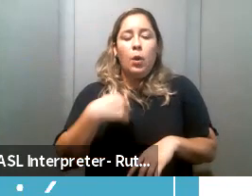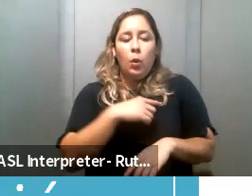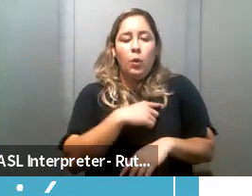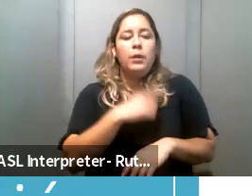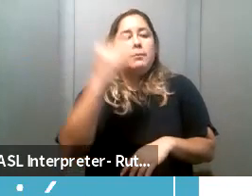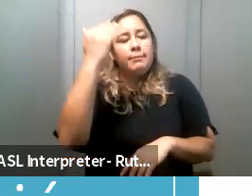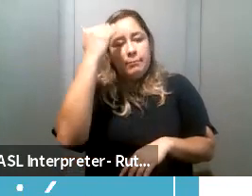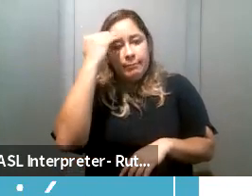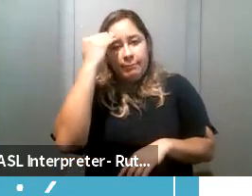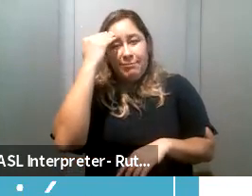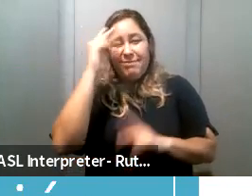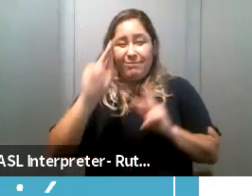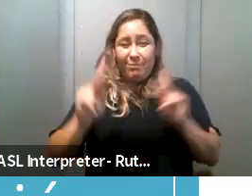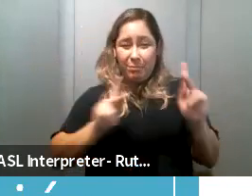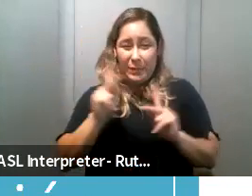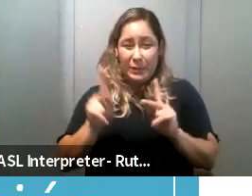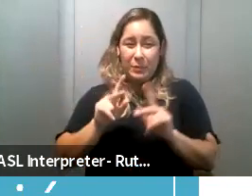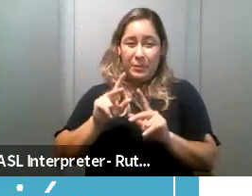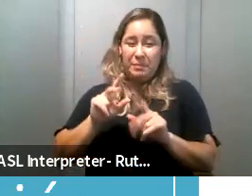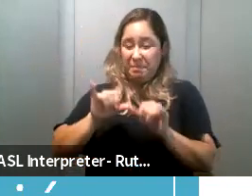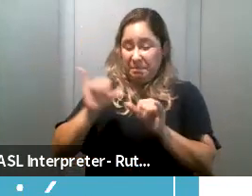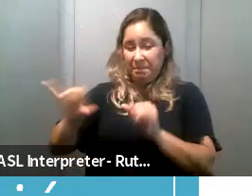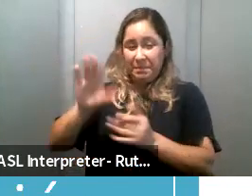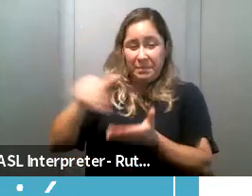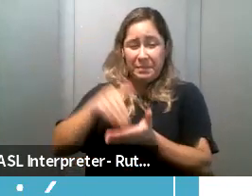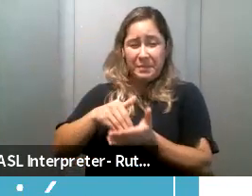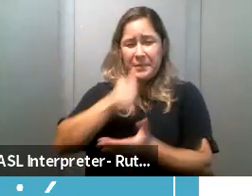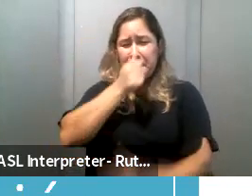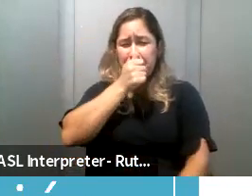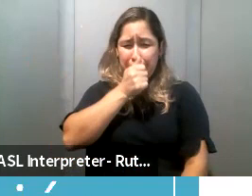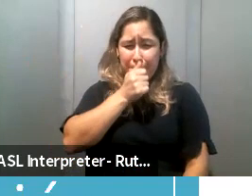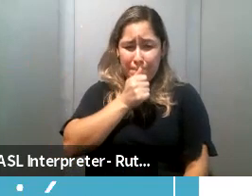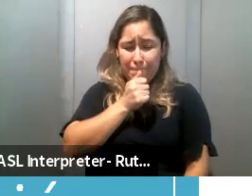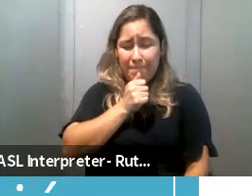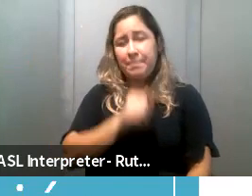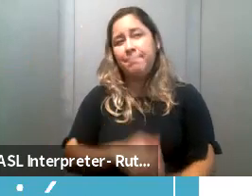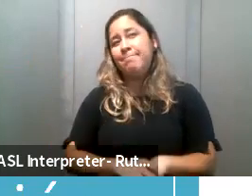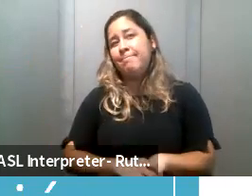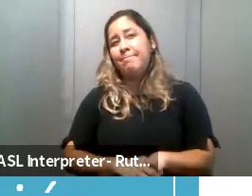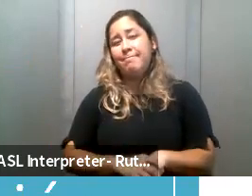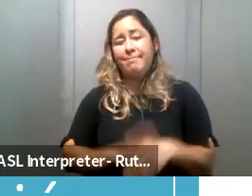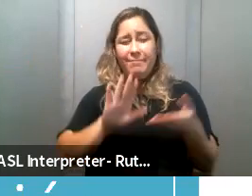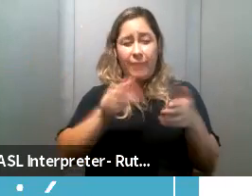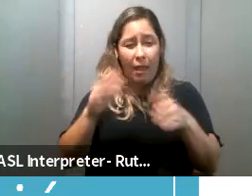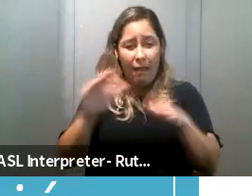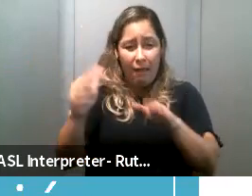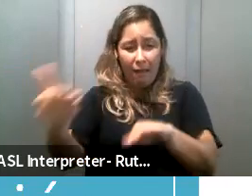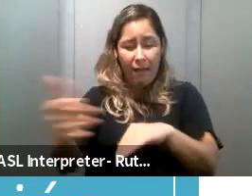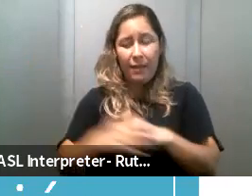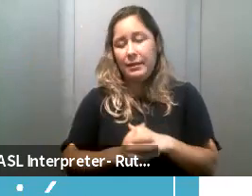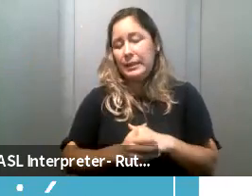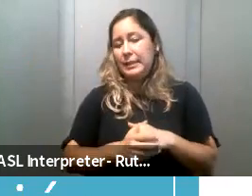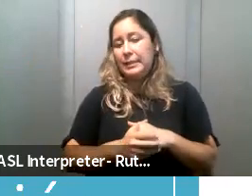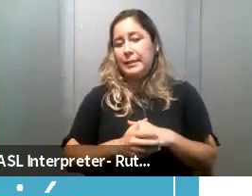están muriendo en las condiciones durante esta pandemia y sabemos que no hay una manera seguro